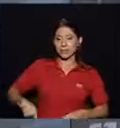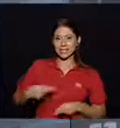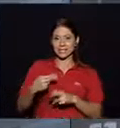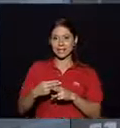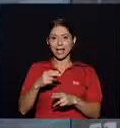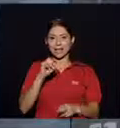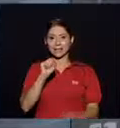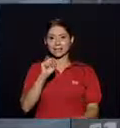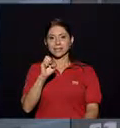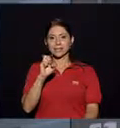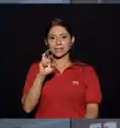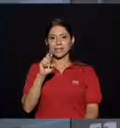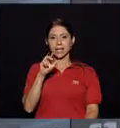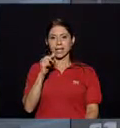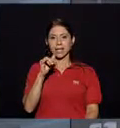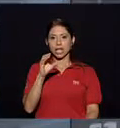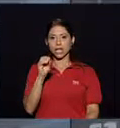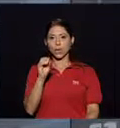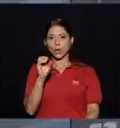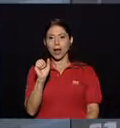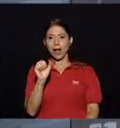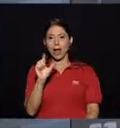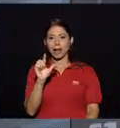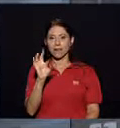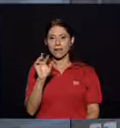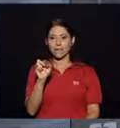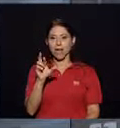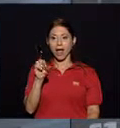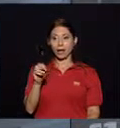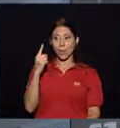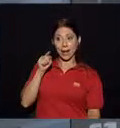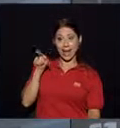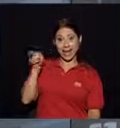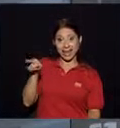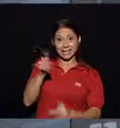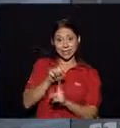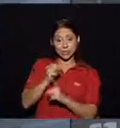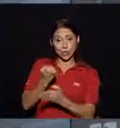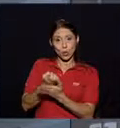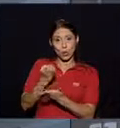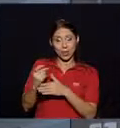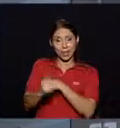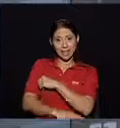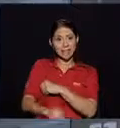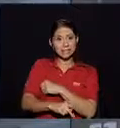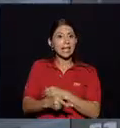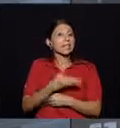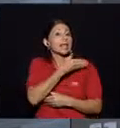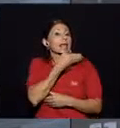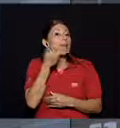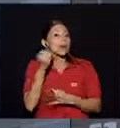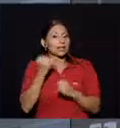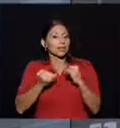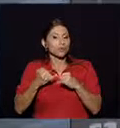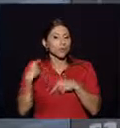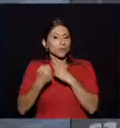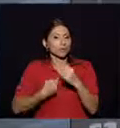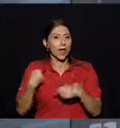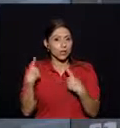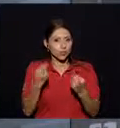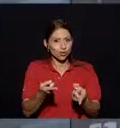la Presidencia, Sergio Alfaro, para quien la situación económica del país es de las mejores de los últimos años y que espera que